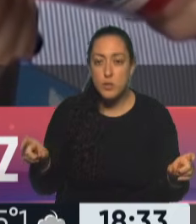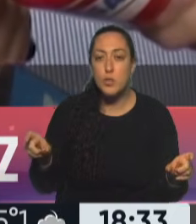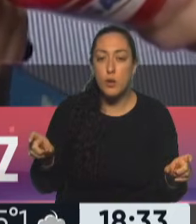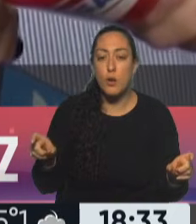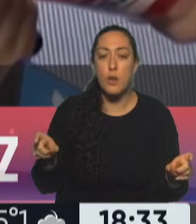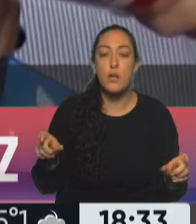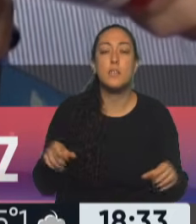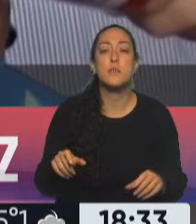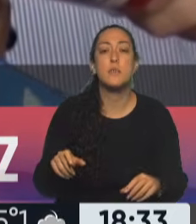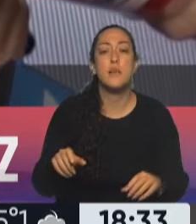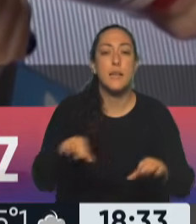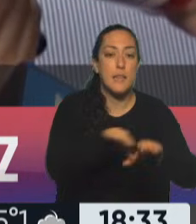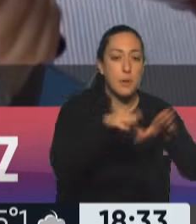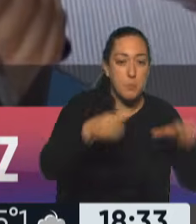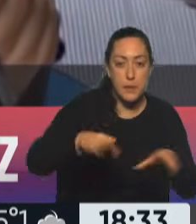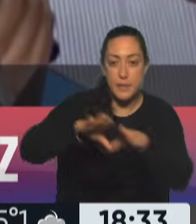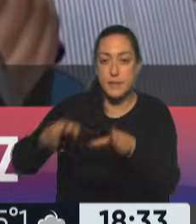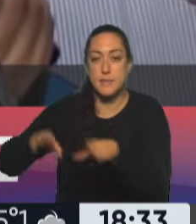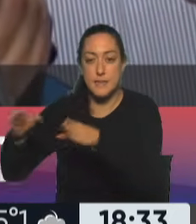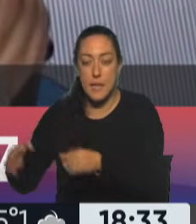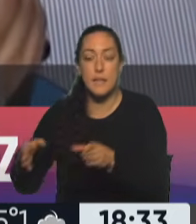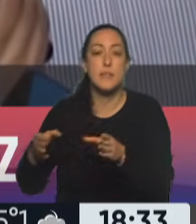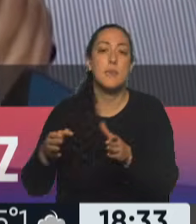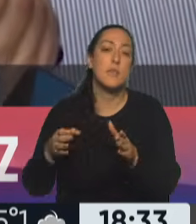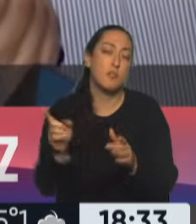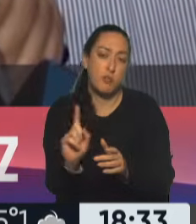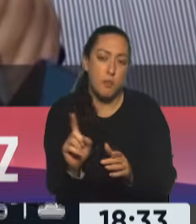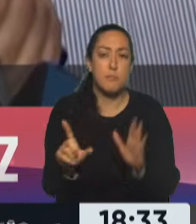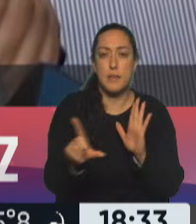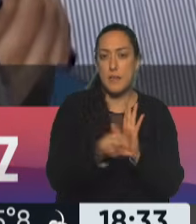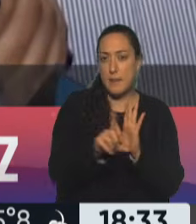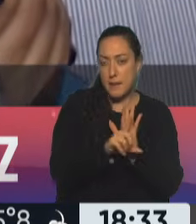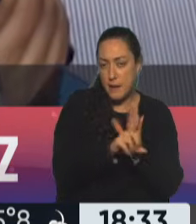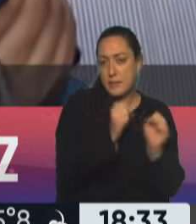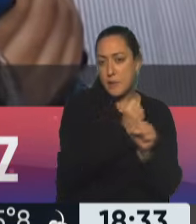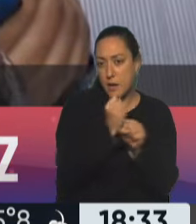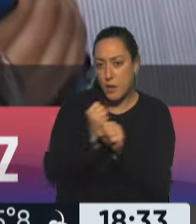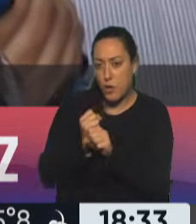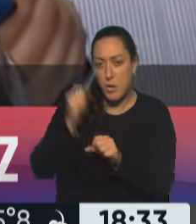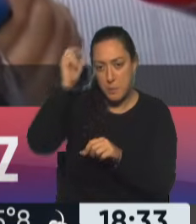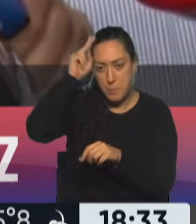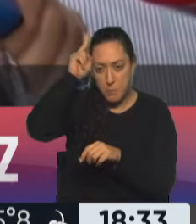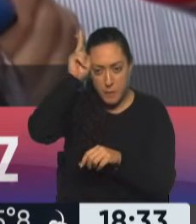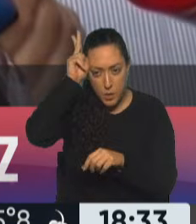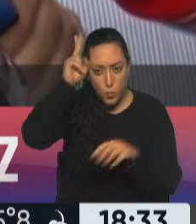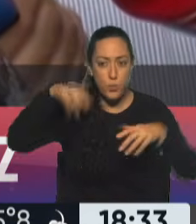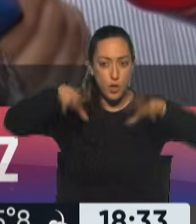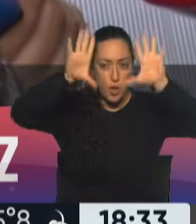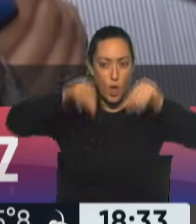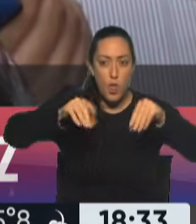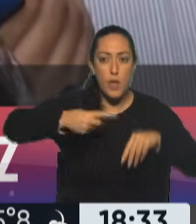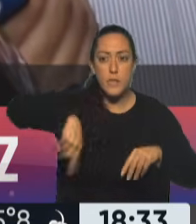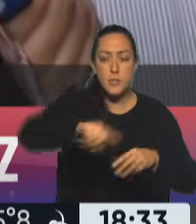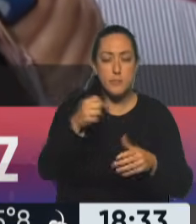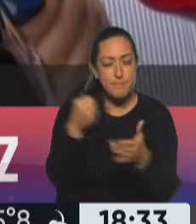no los personeros de mesa, sino los personeros legales, que tenemos más de 100 de ellos desplegados en todo el Perú, pues van a tener que